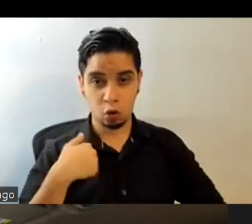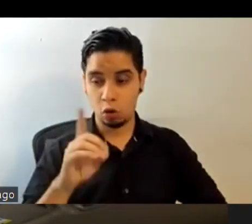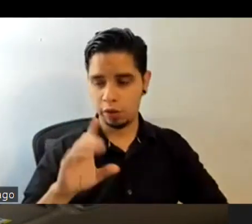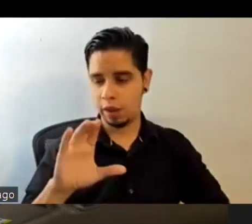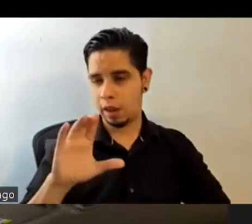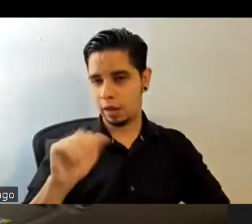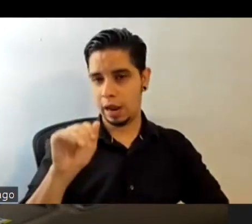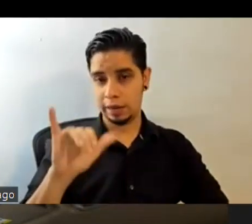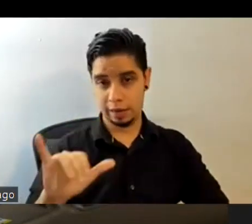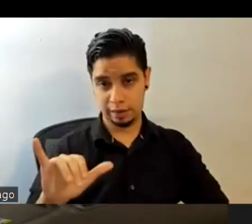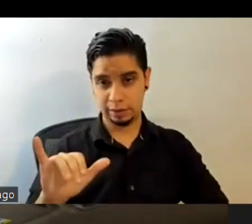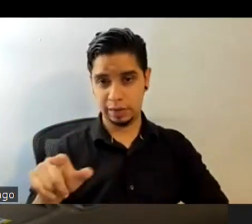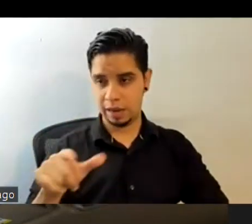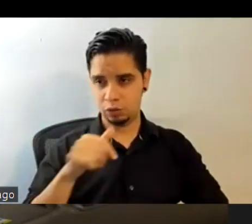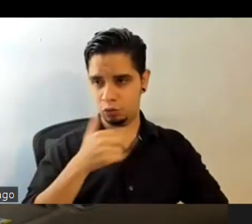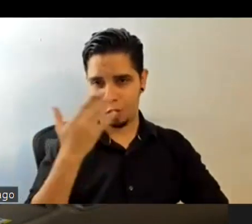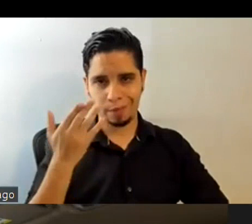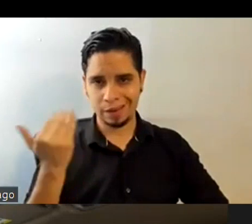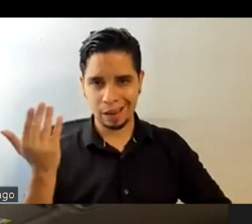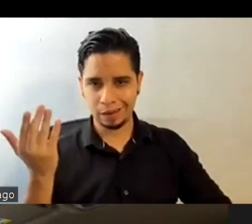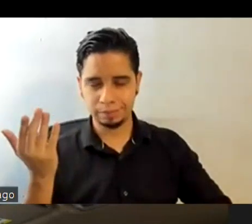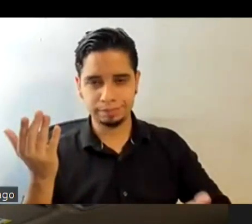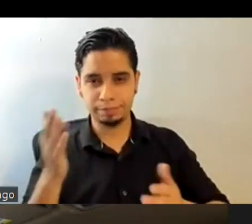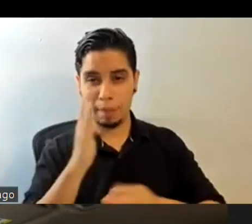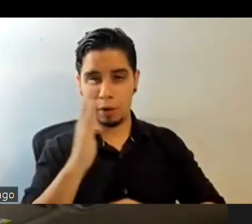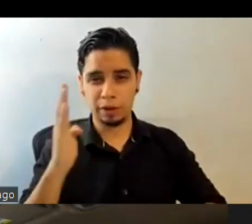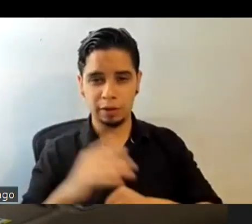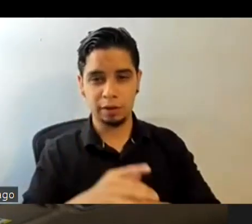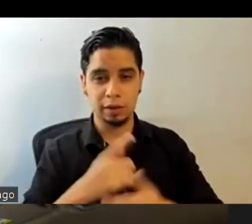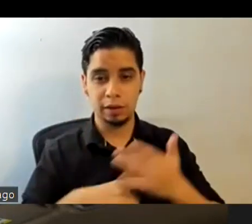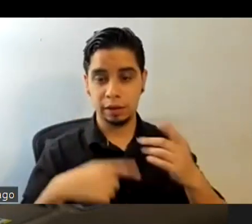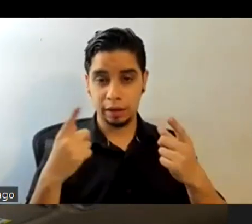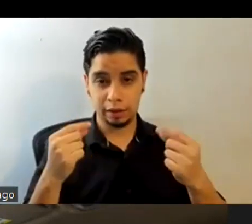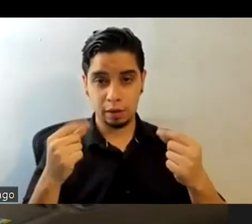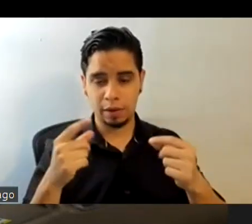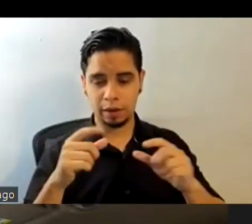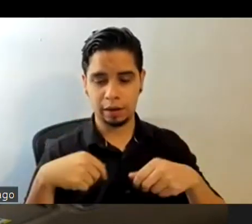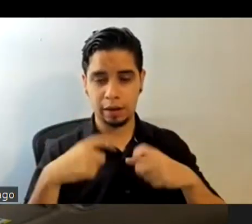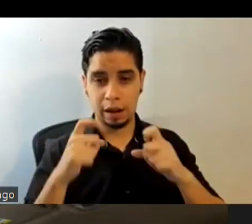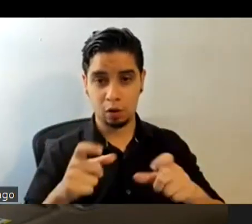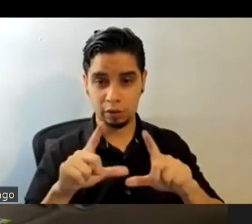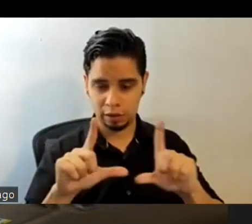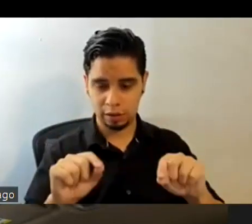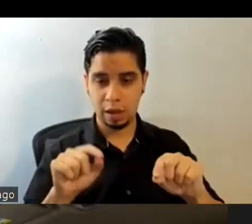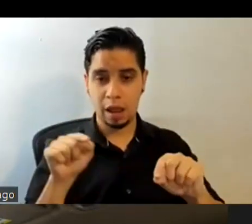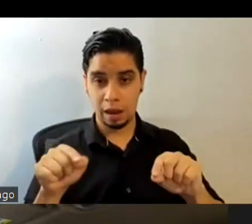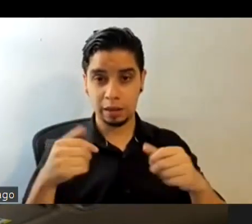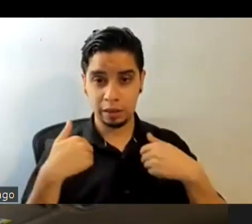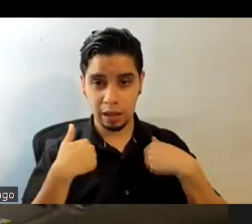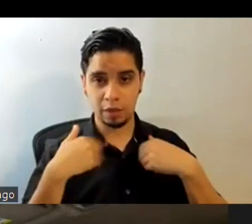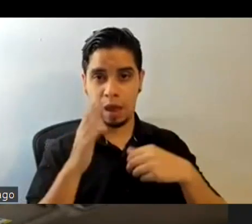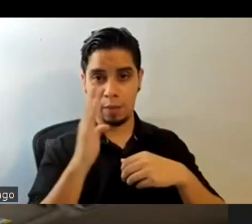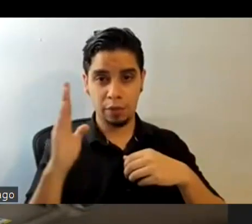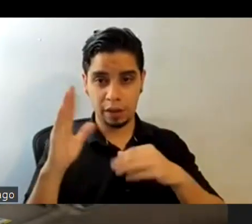había biblioteca. Entonces me regalaron una tarjetita para ir al Colegio Universitario de Calley, donde había una biblioteca familiar con una